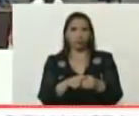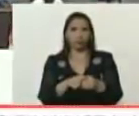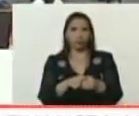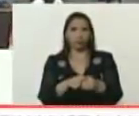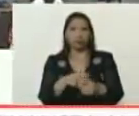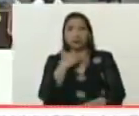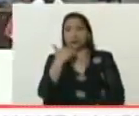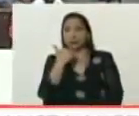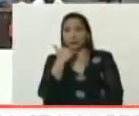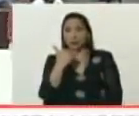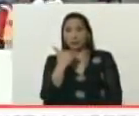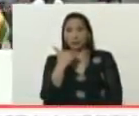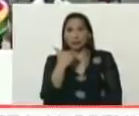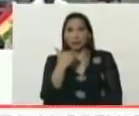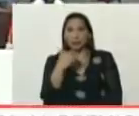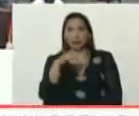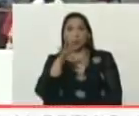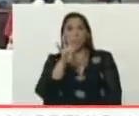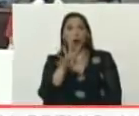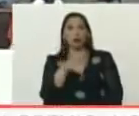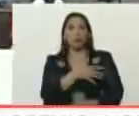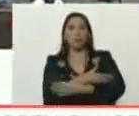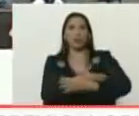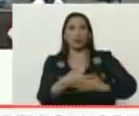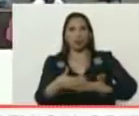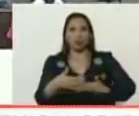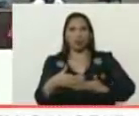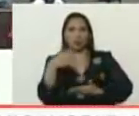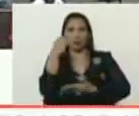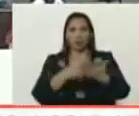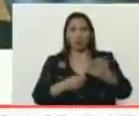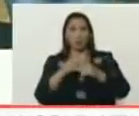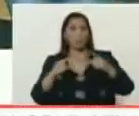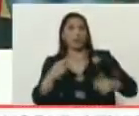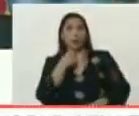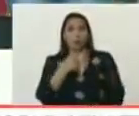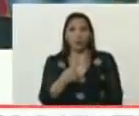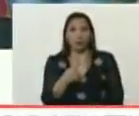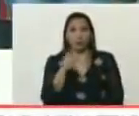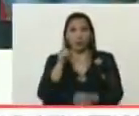Rumbo a los 4 millones. Pero les voy a decir algo.